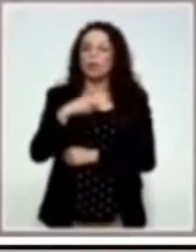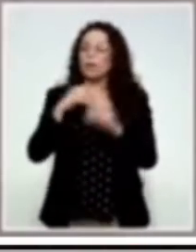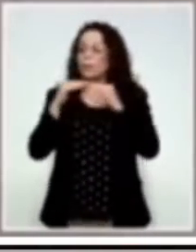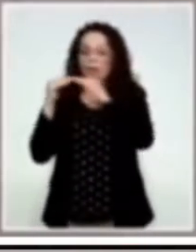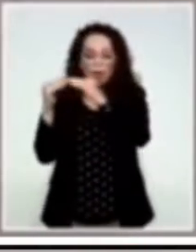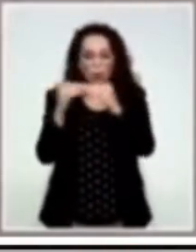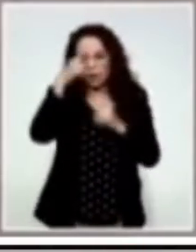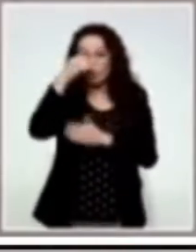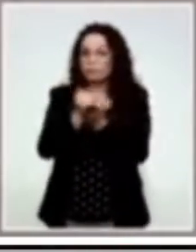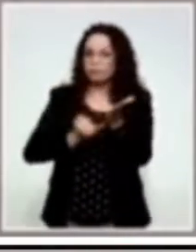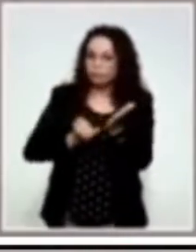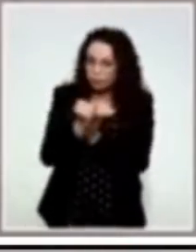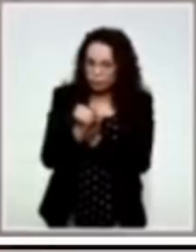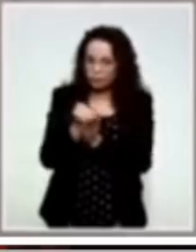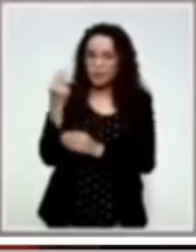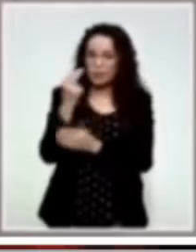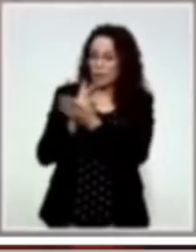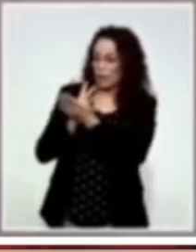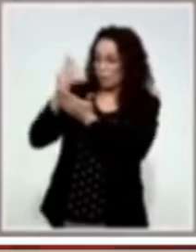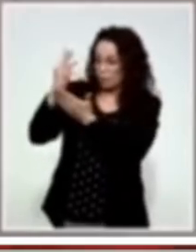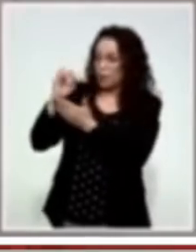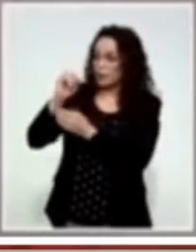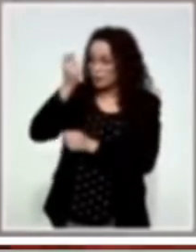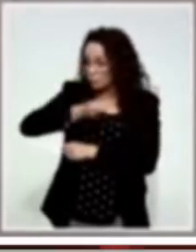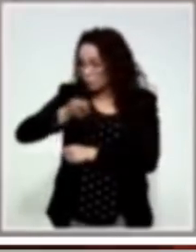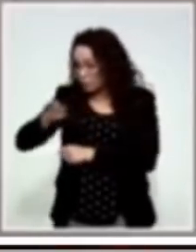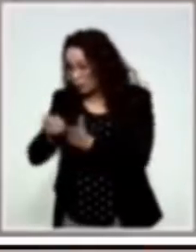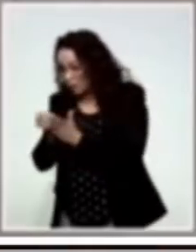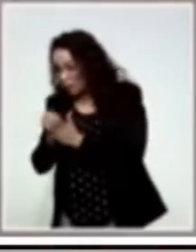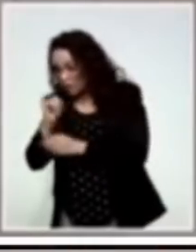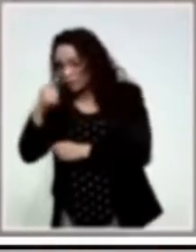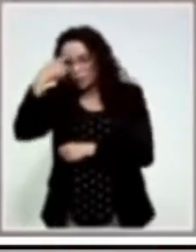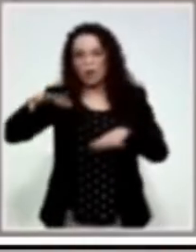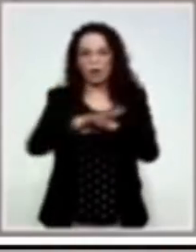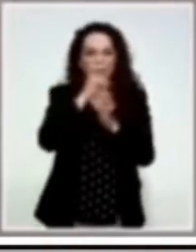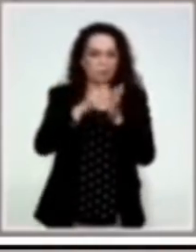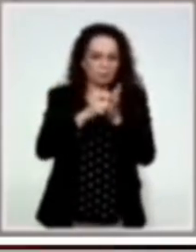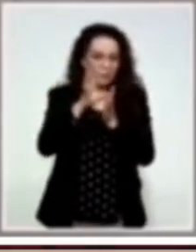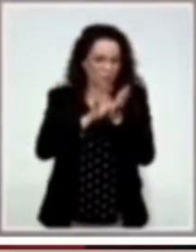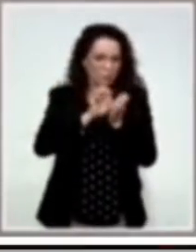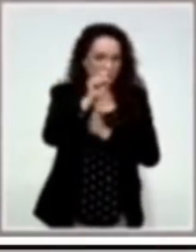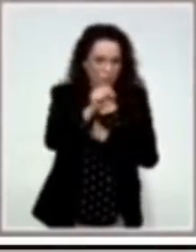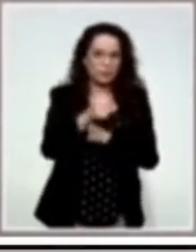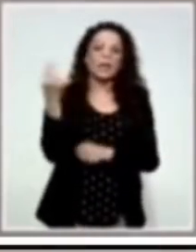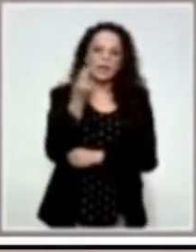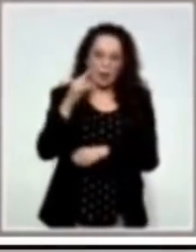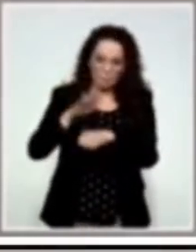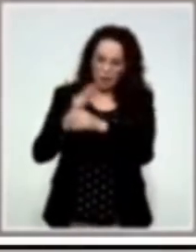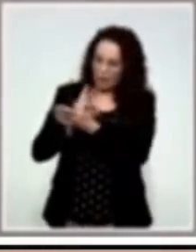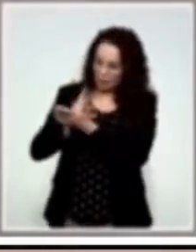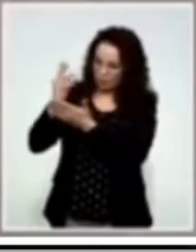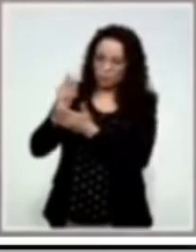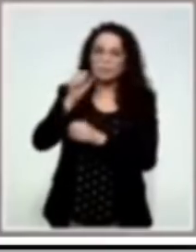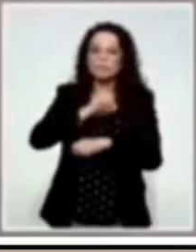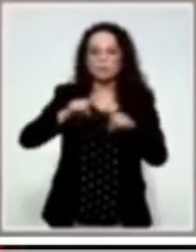mayoría calificada para reformar la Constitución, el constituyente quiso poner una mayoría calificada para invalidar una ley.